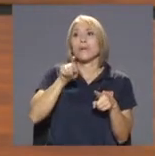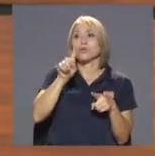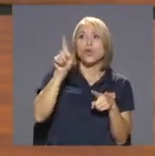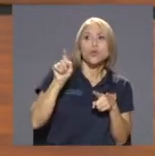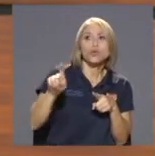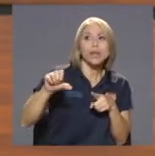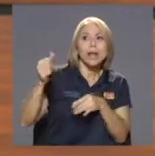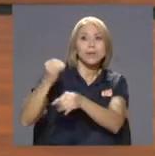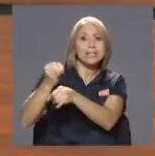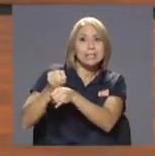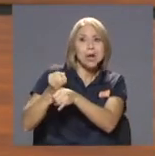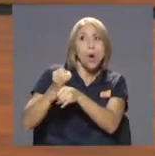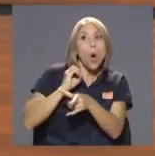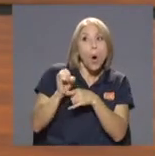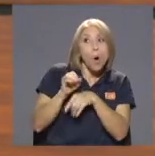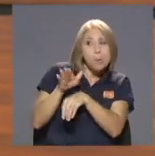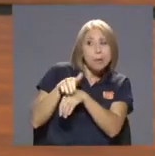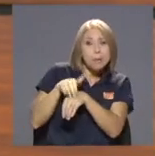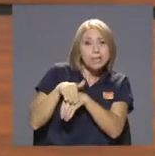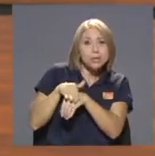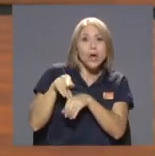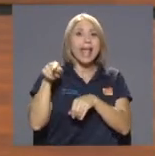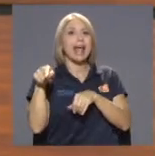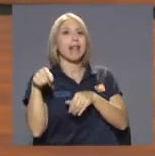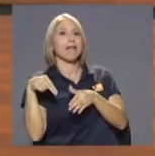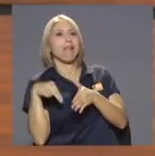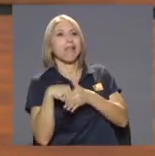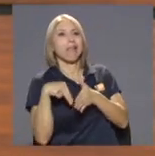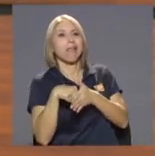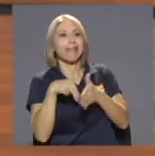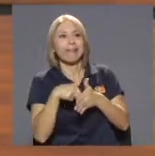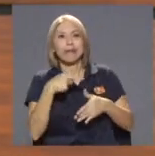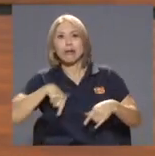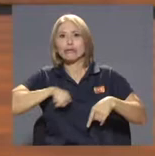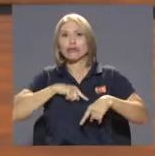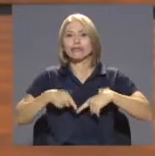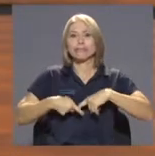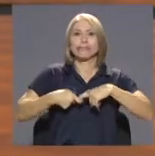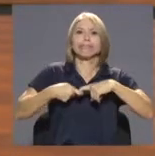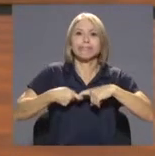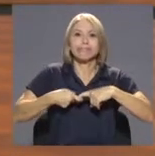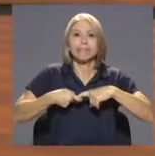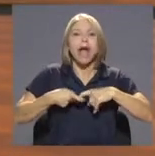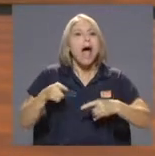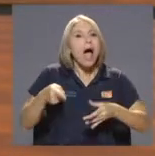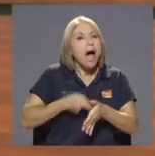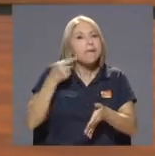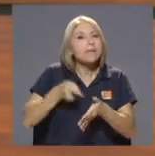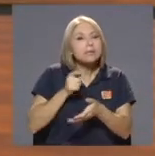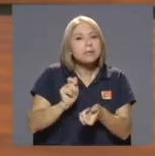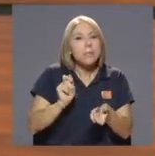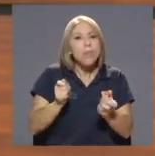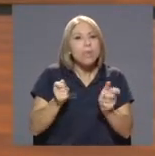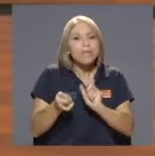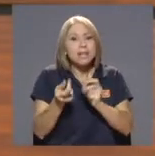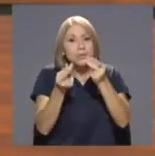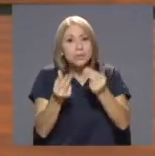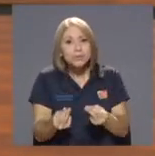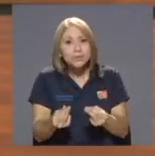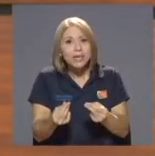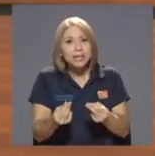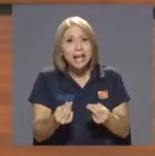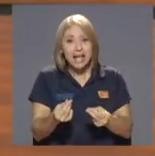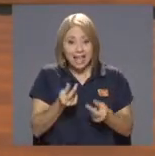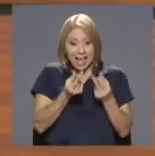que debemos pedir permiso que nos autorice ciertas cosas. A veces, por ejemplo, modificaciones presupuestarias. No siempre todo el dinero que tenemos lo ocupamos en